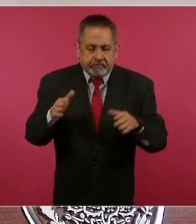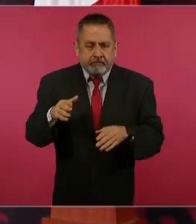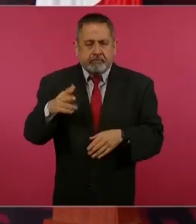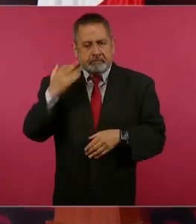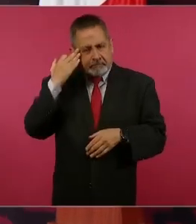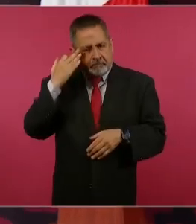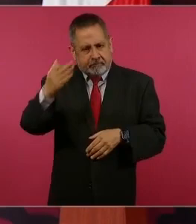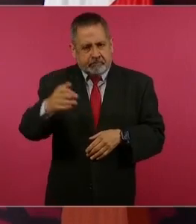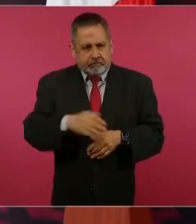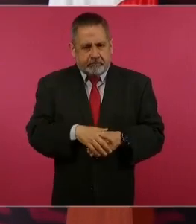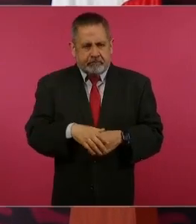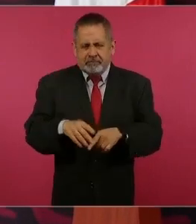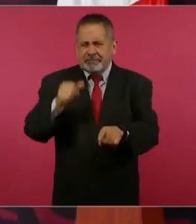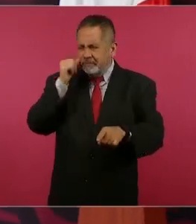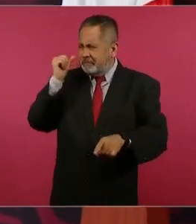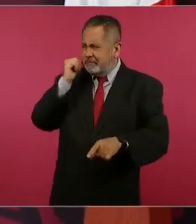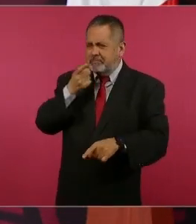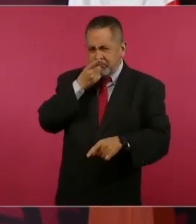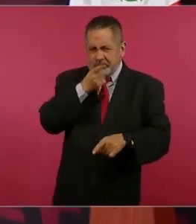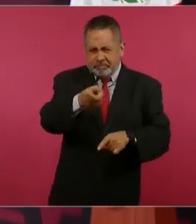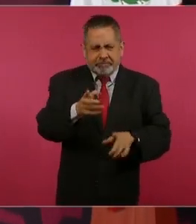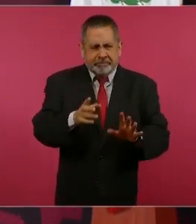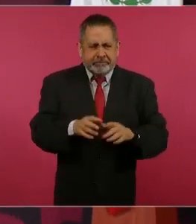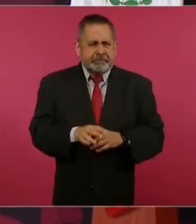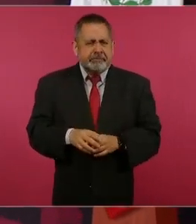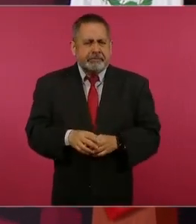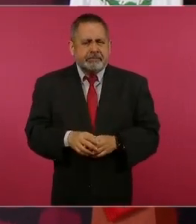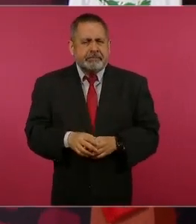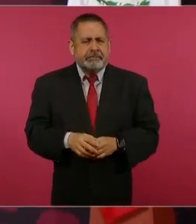Lo viejo, lo decía yo ayer,